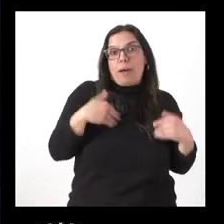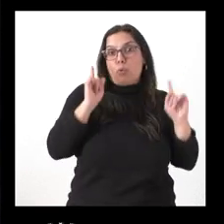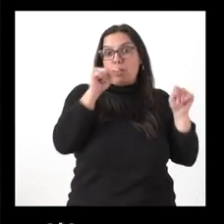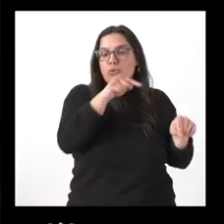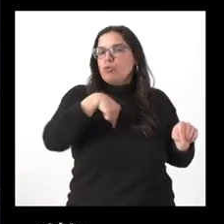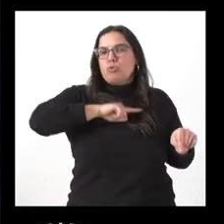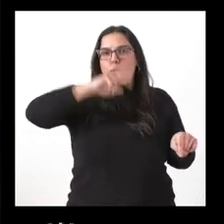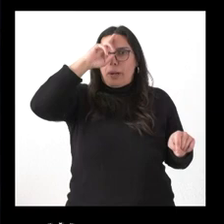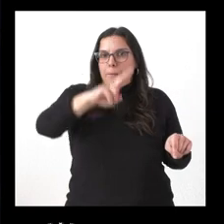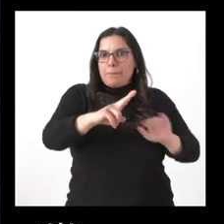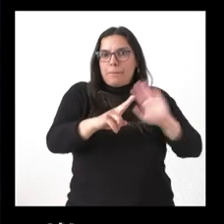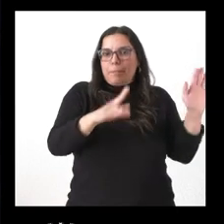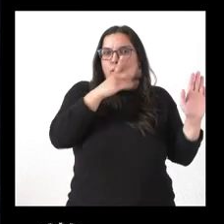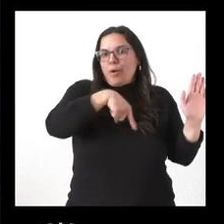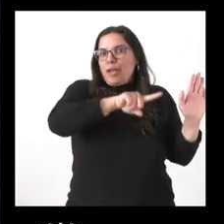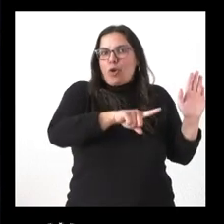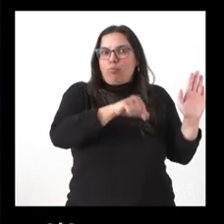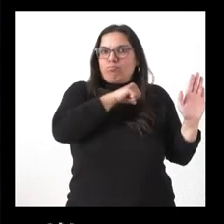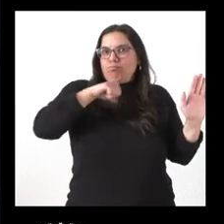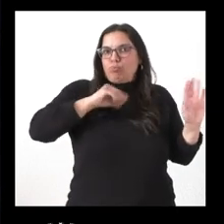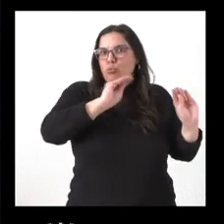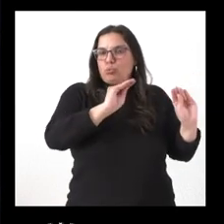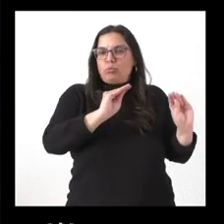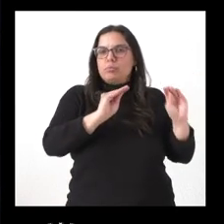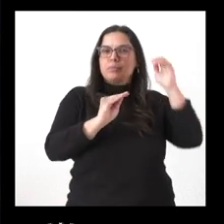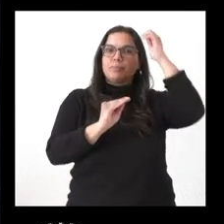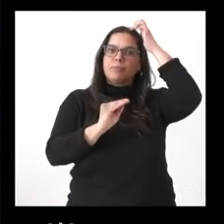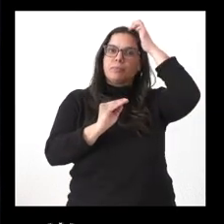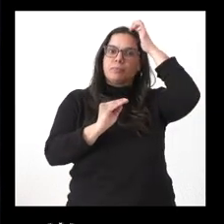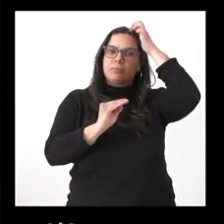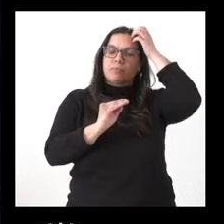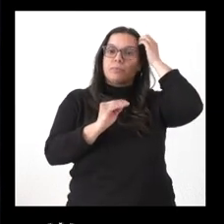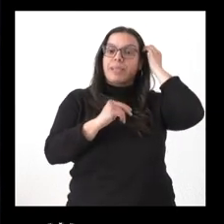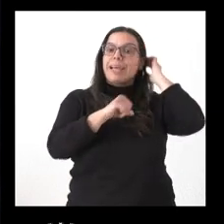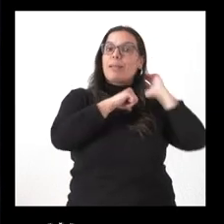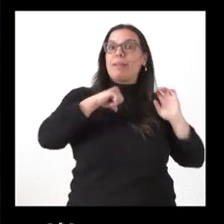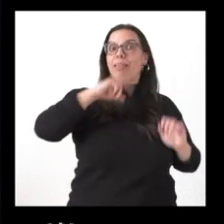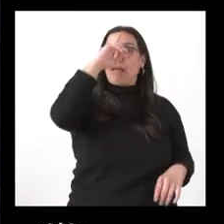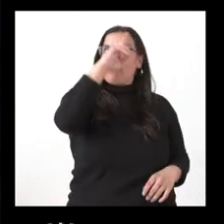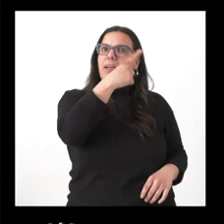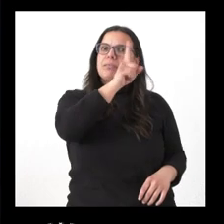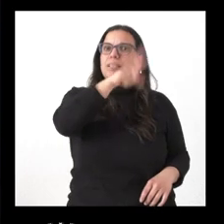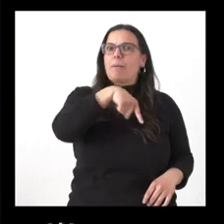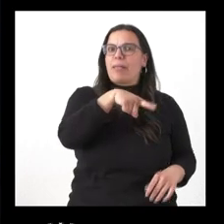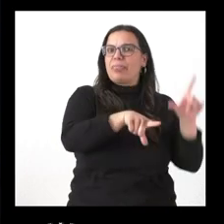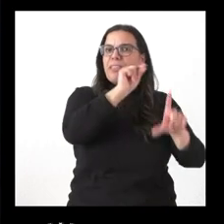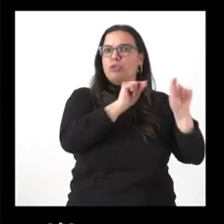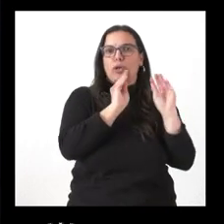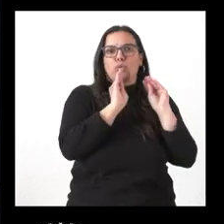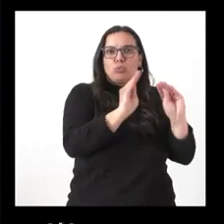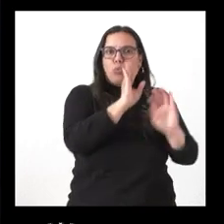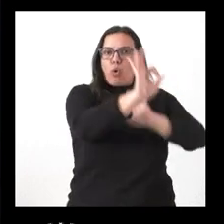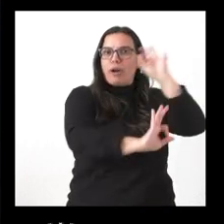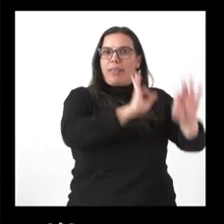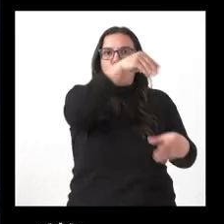que hacer es respetarlo porque tienen capacidad de autorrealización nosotros respetamos su independencia respetar la independencia también es respetar sus decisiones de